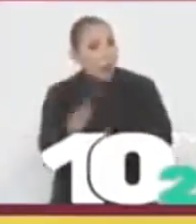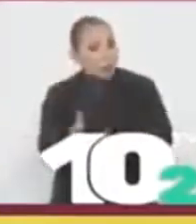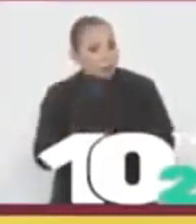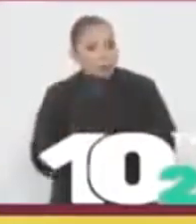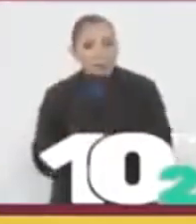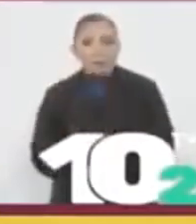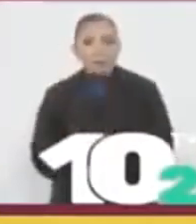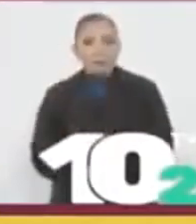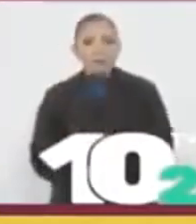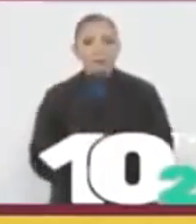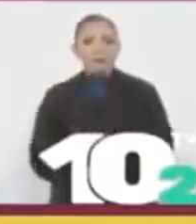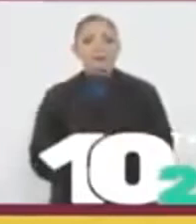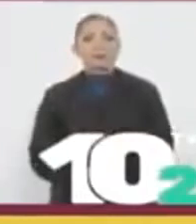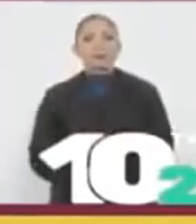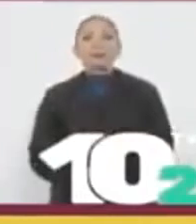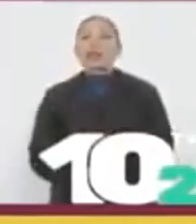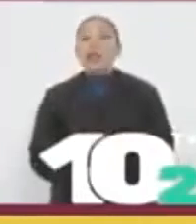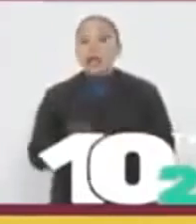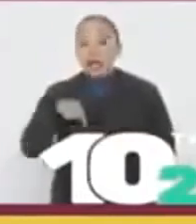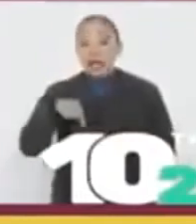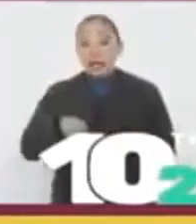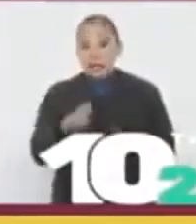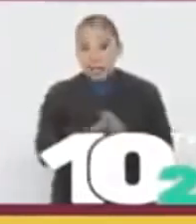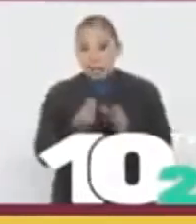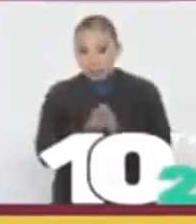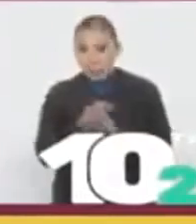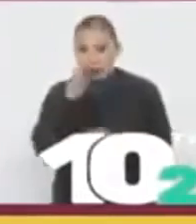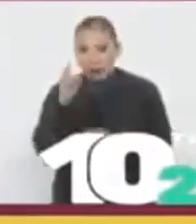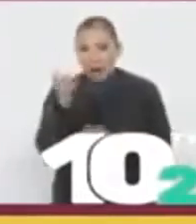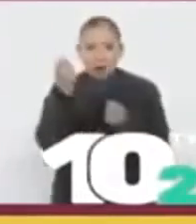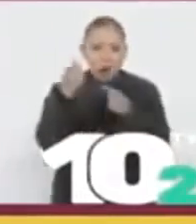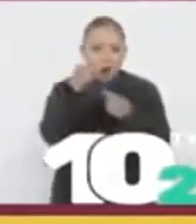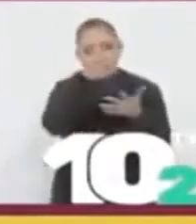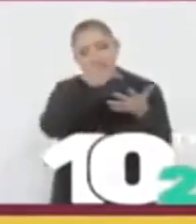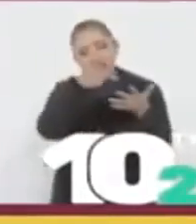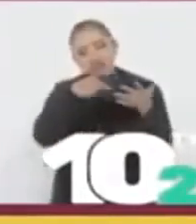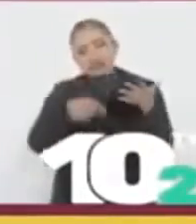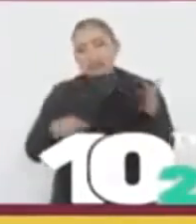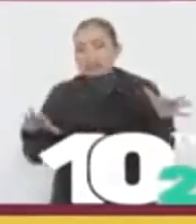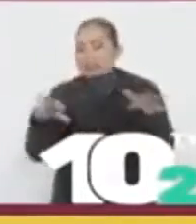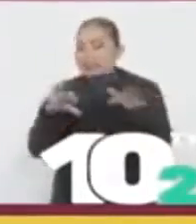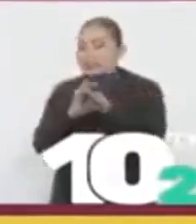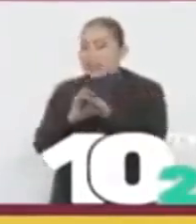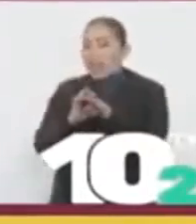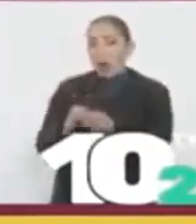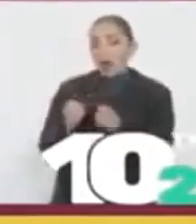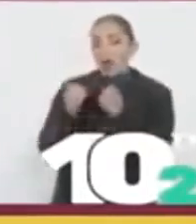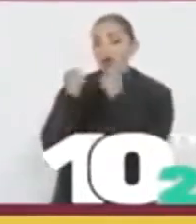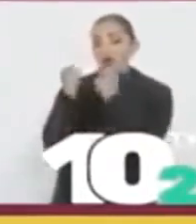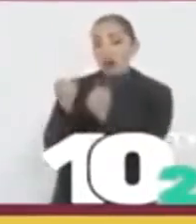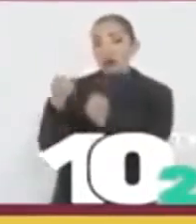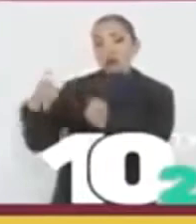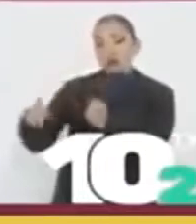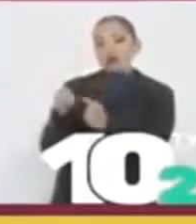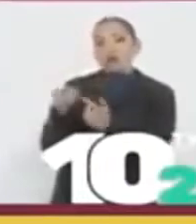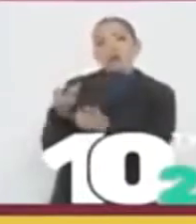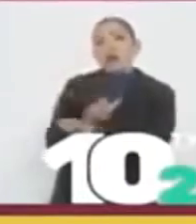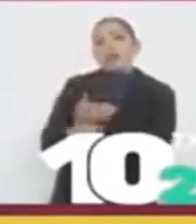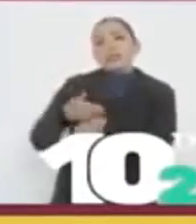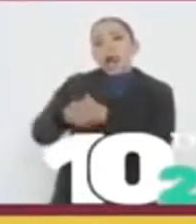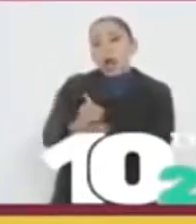estudiar? En esta sesión veremos algunos aspectos que se relacionan con las fuerzas y sus